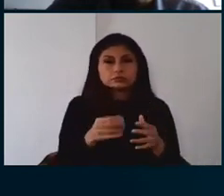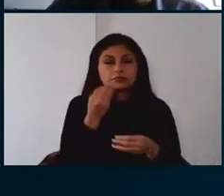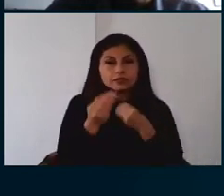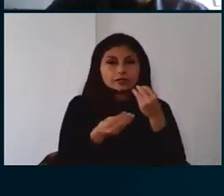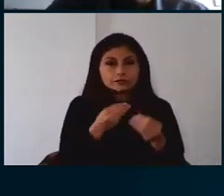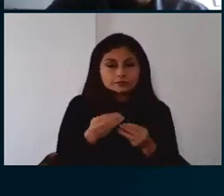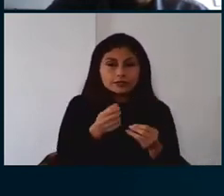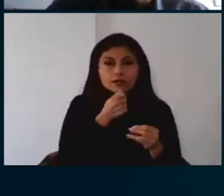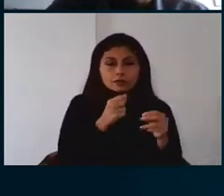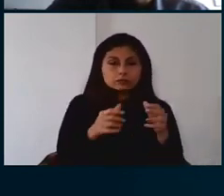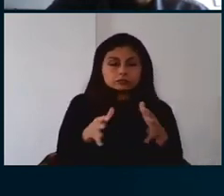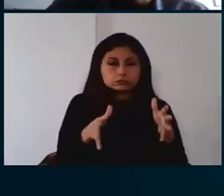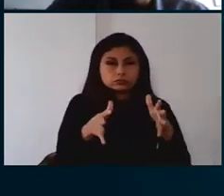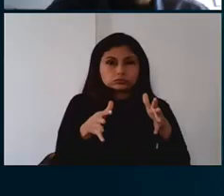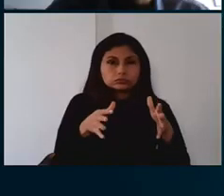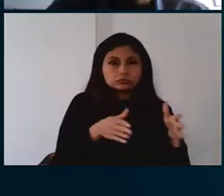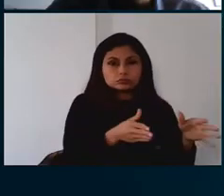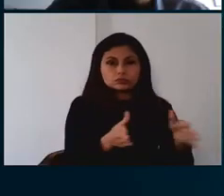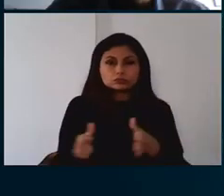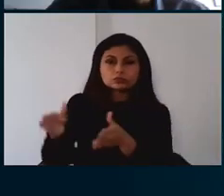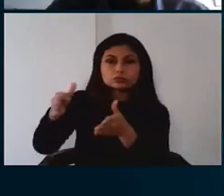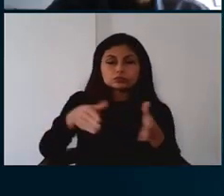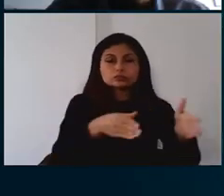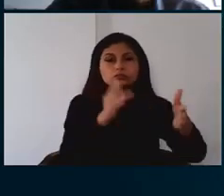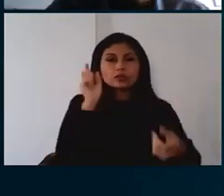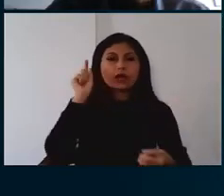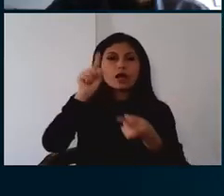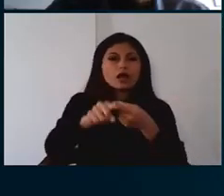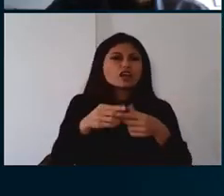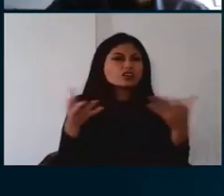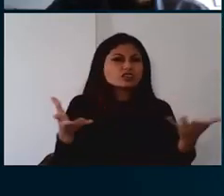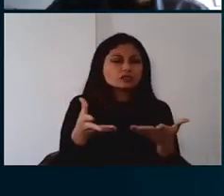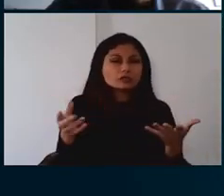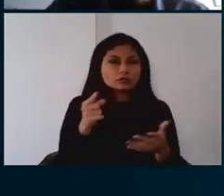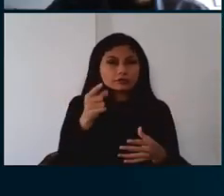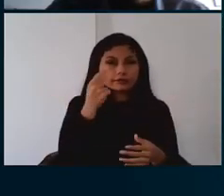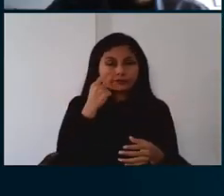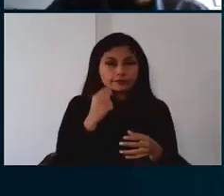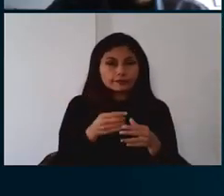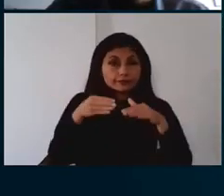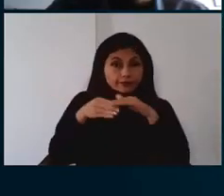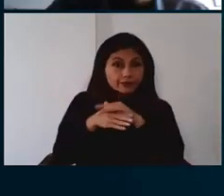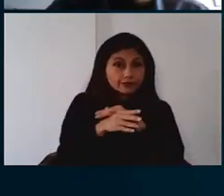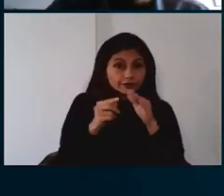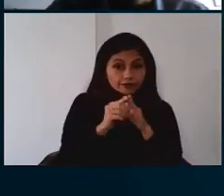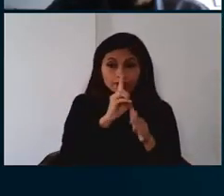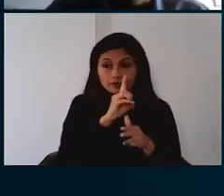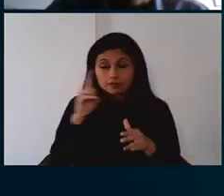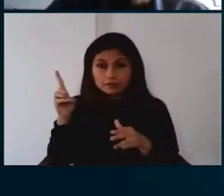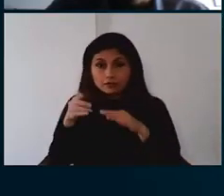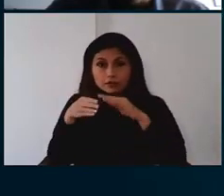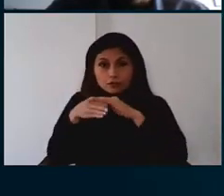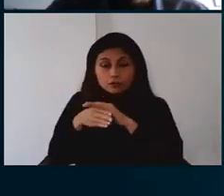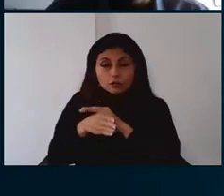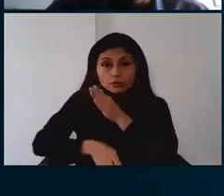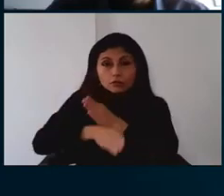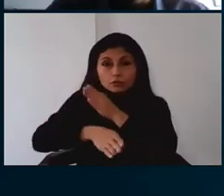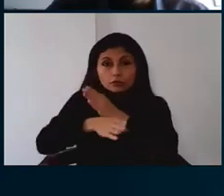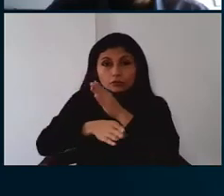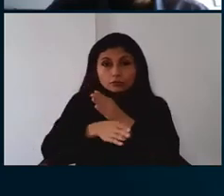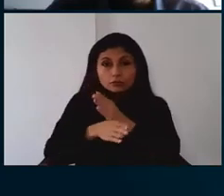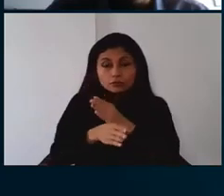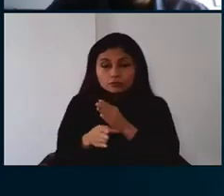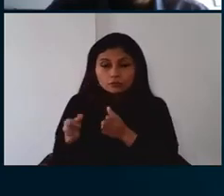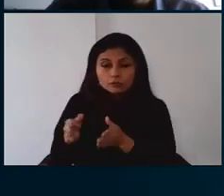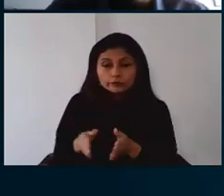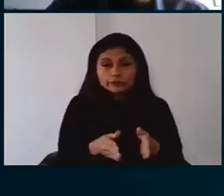coagulación. La dirección de flujo es esta, ¿sí? Entra de aquí del canal parcial al lado derecho, continúa por este